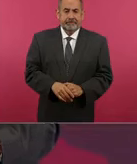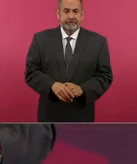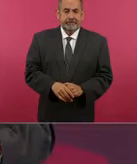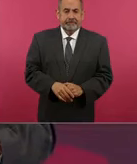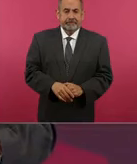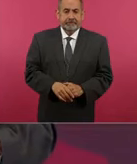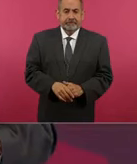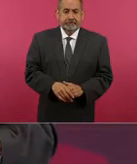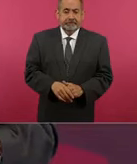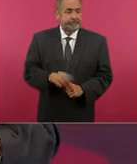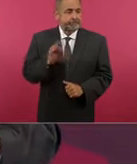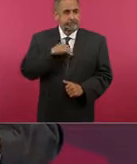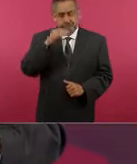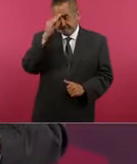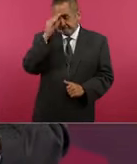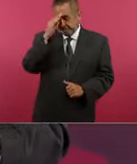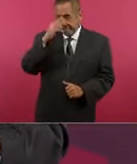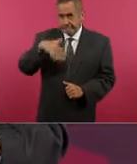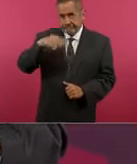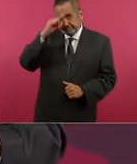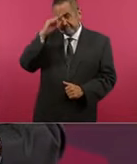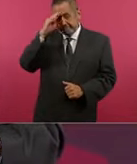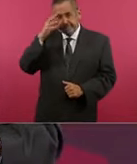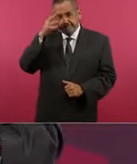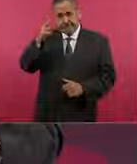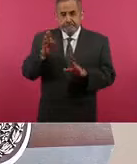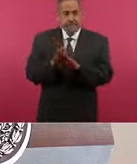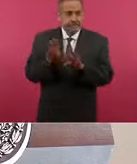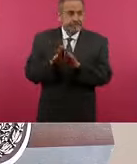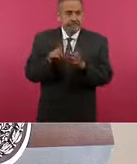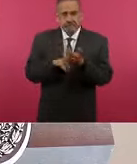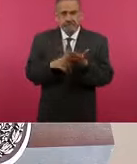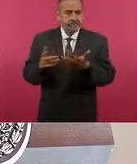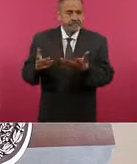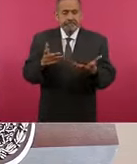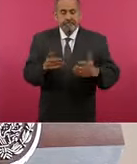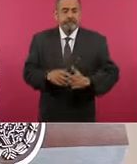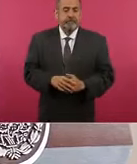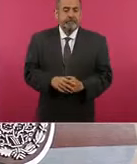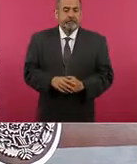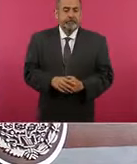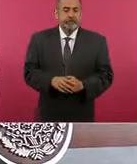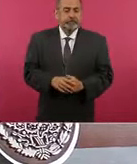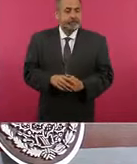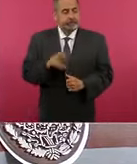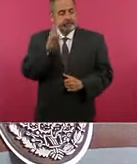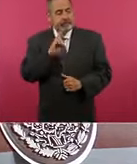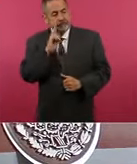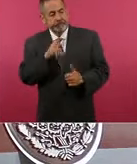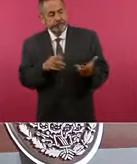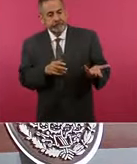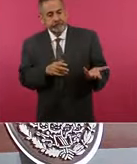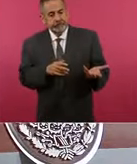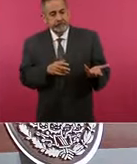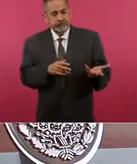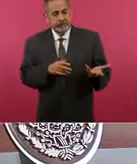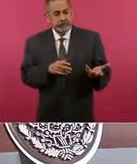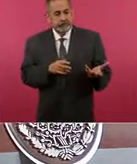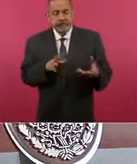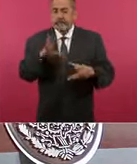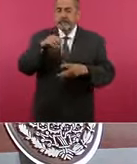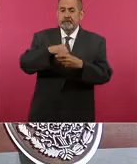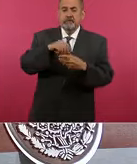Y sí, buscar, si no surge del interior del